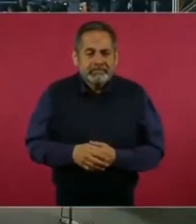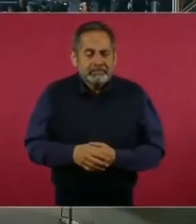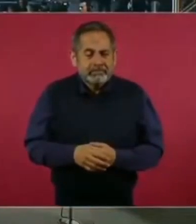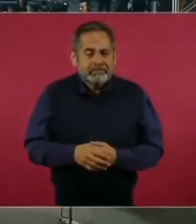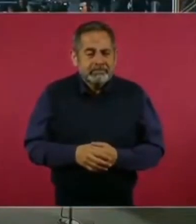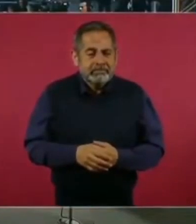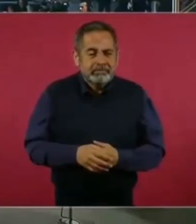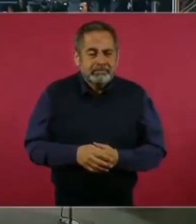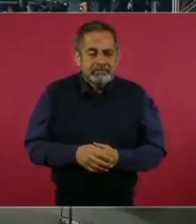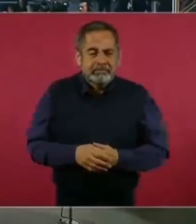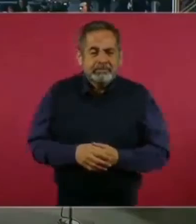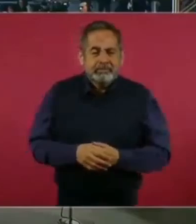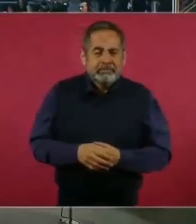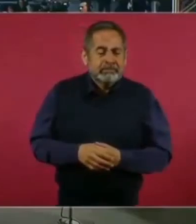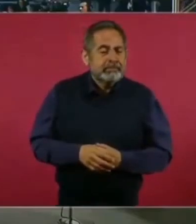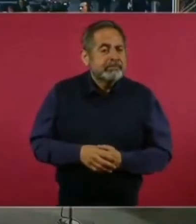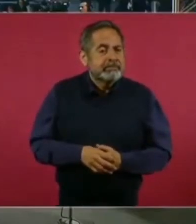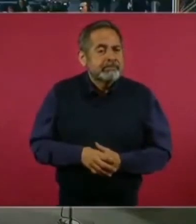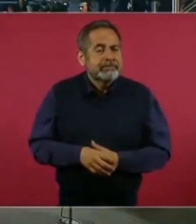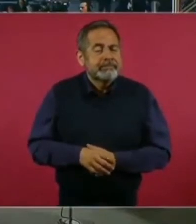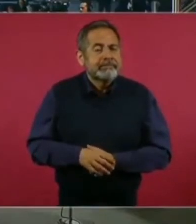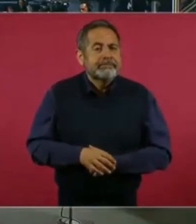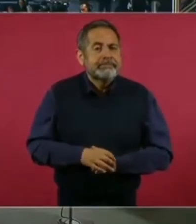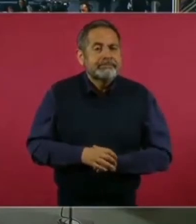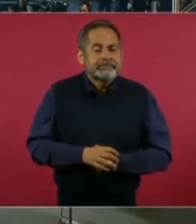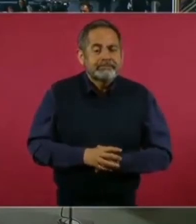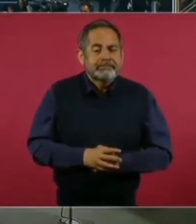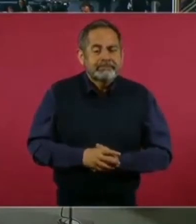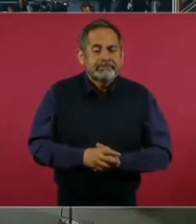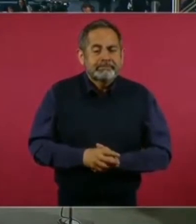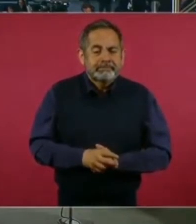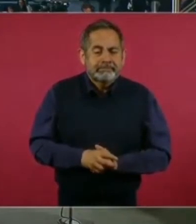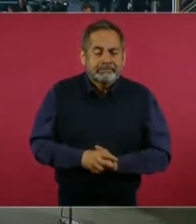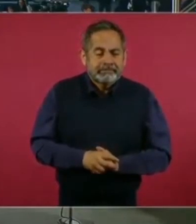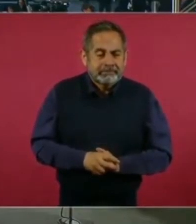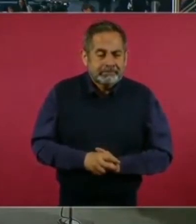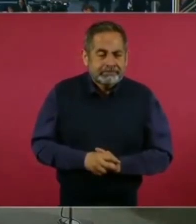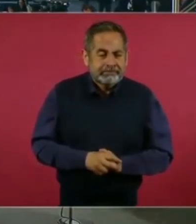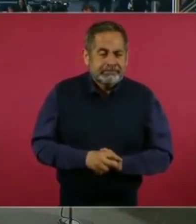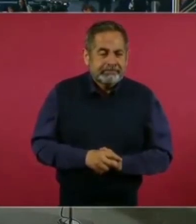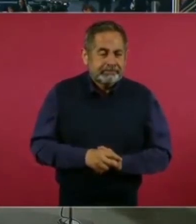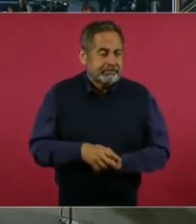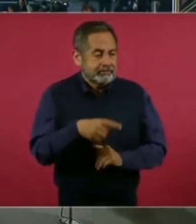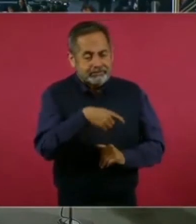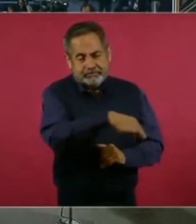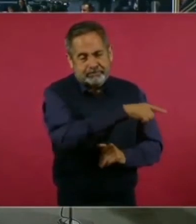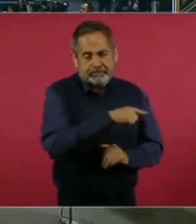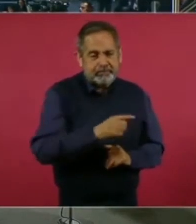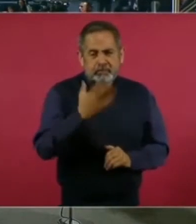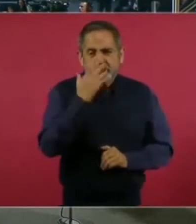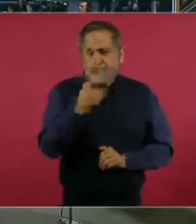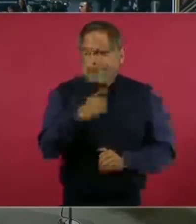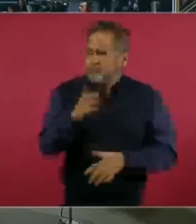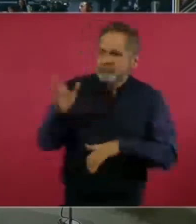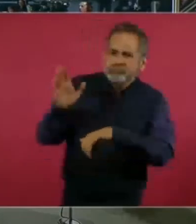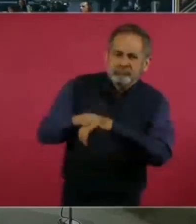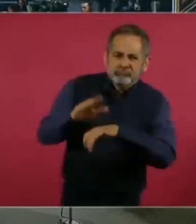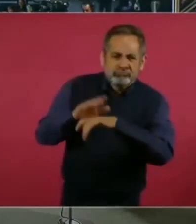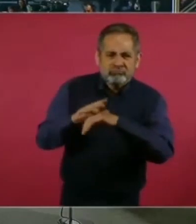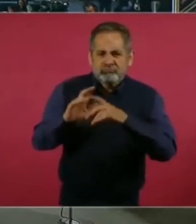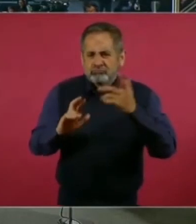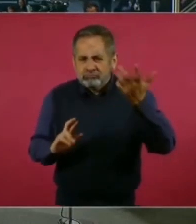que se eh lleve a cabo una huelga de pago